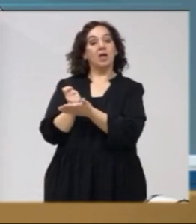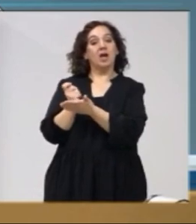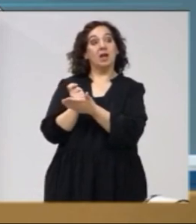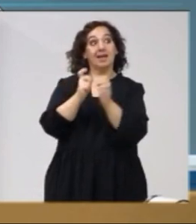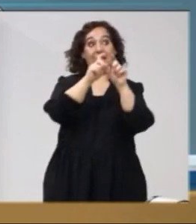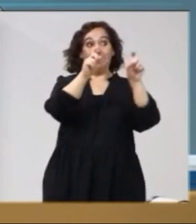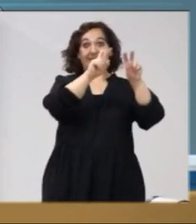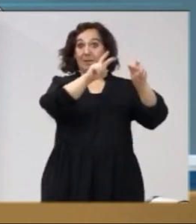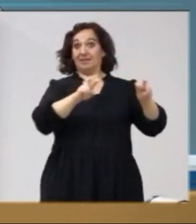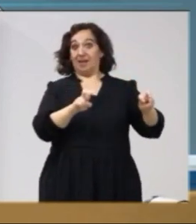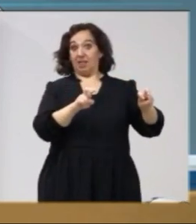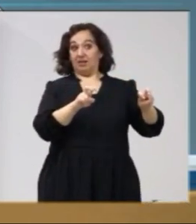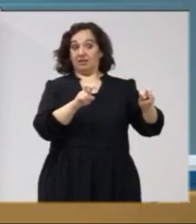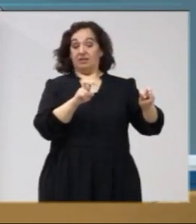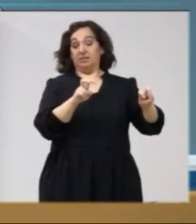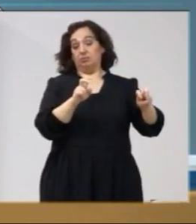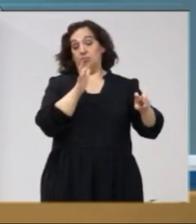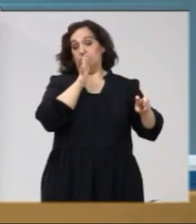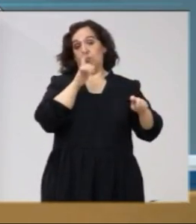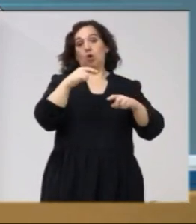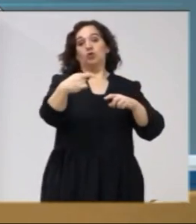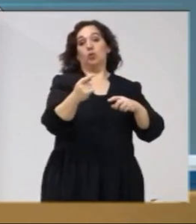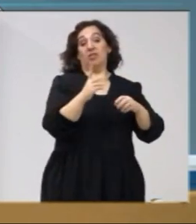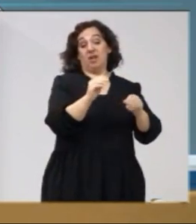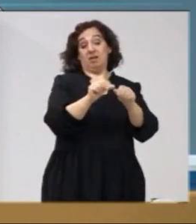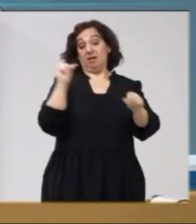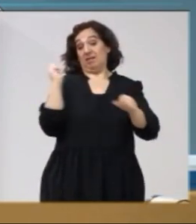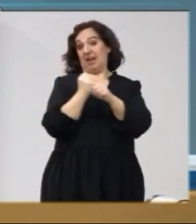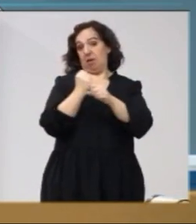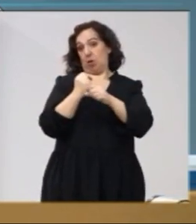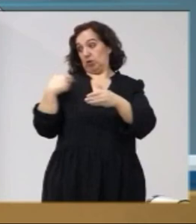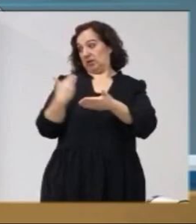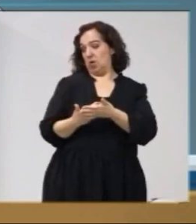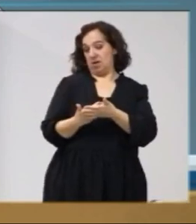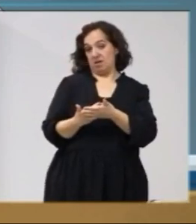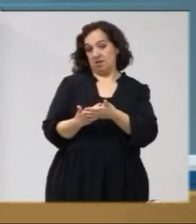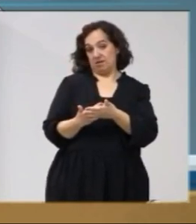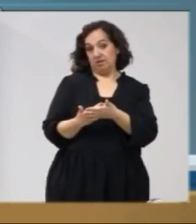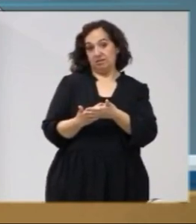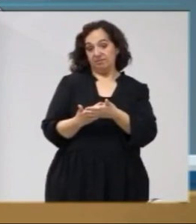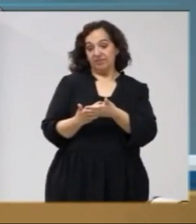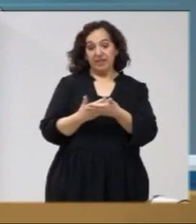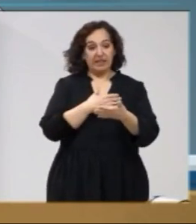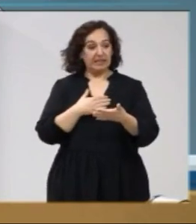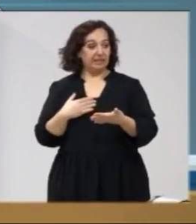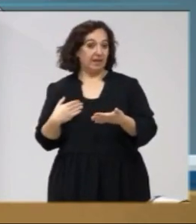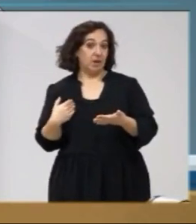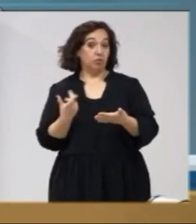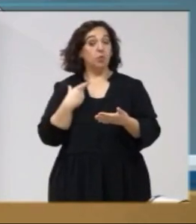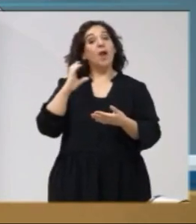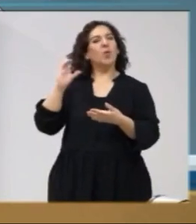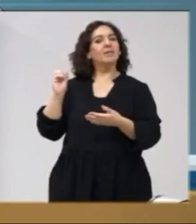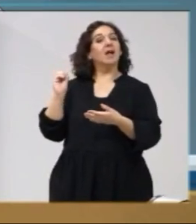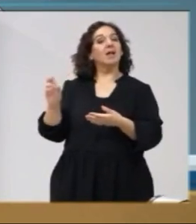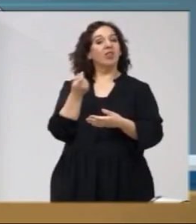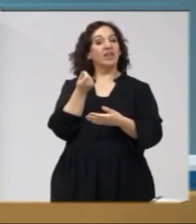empresas investigadas como consecuencia de los trabajos realizados, y que queremos que vayan a esa cuenta